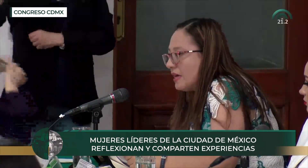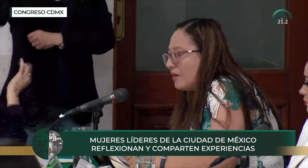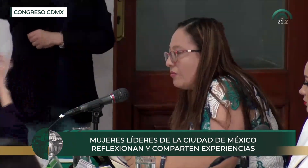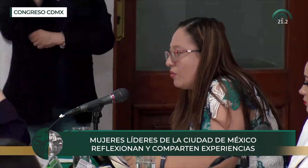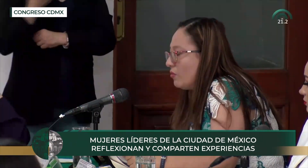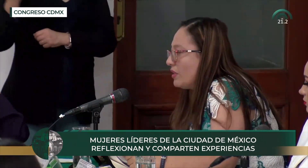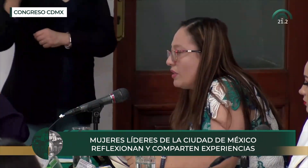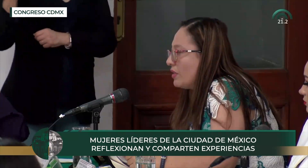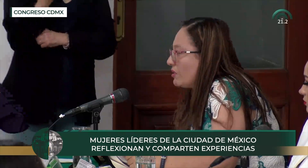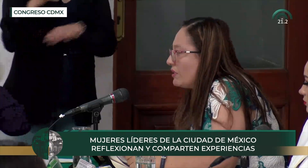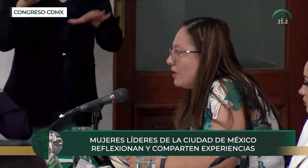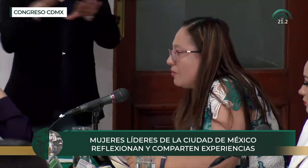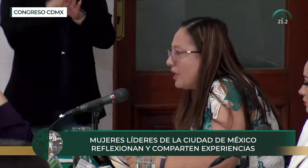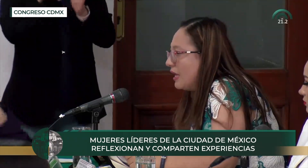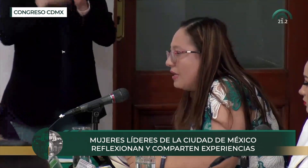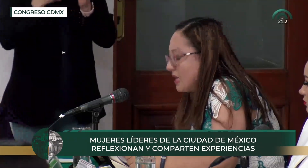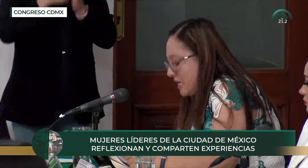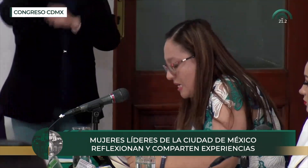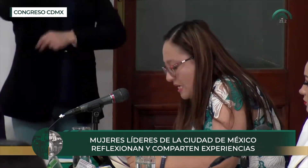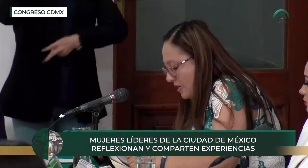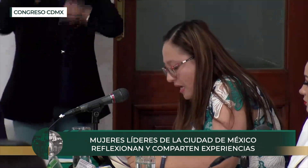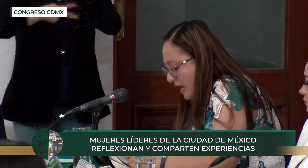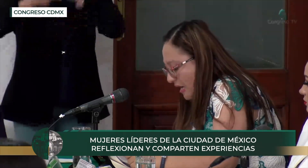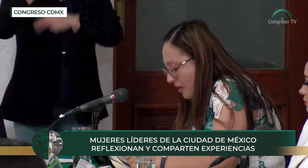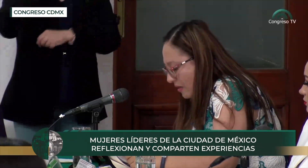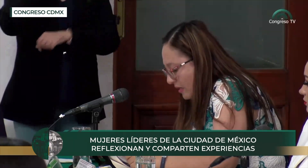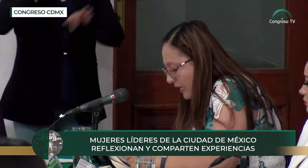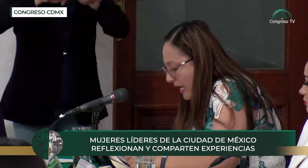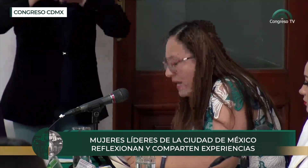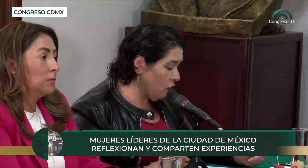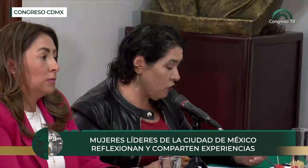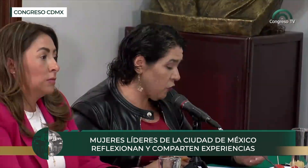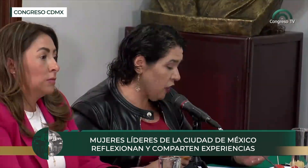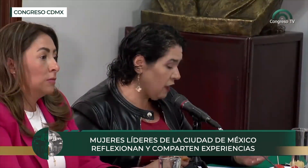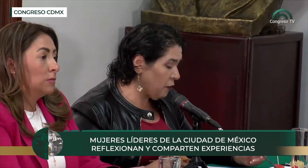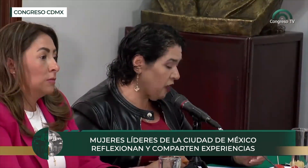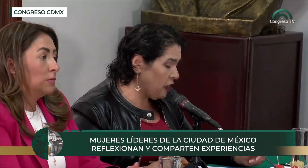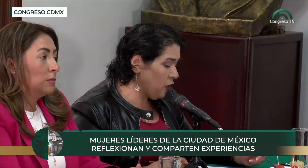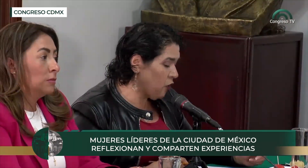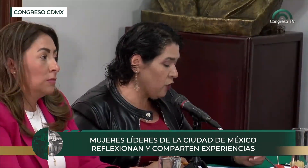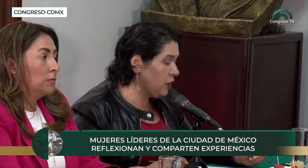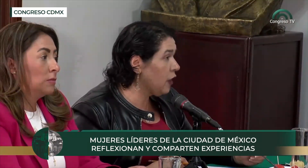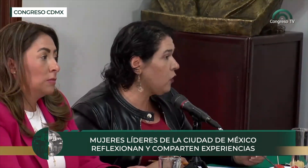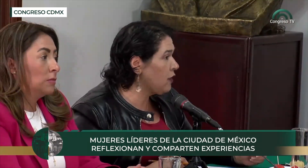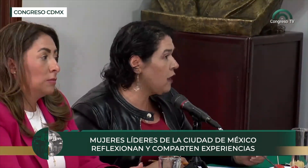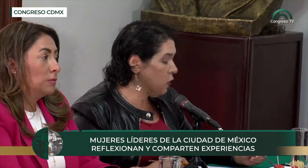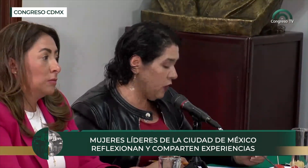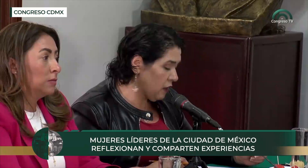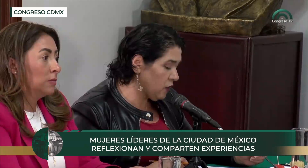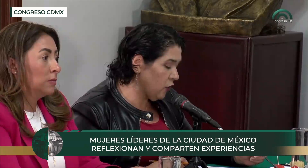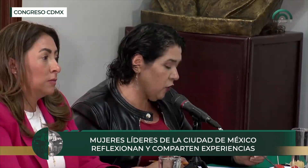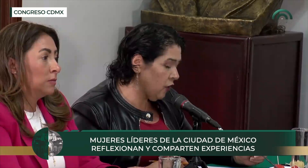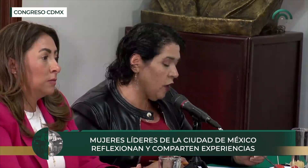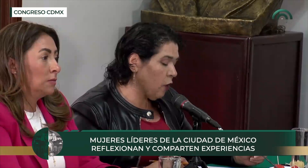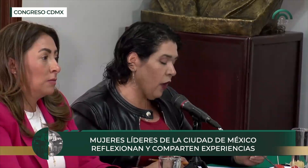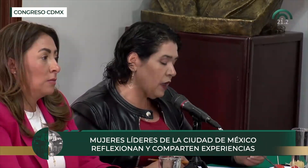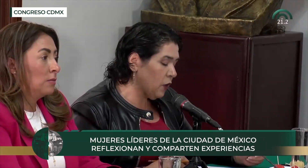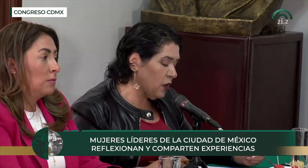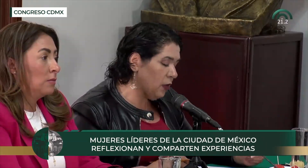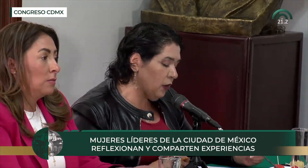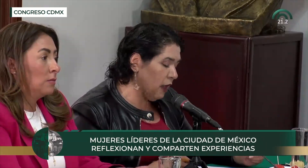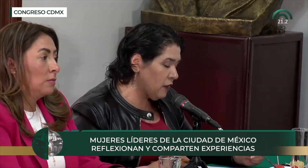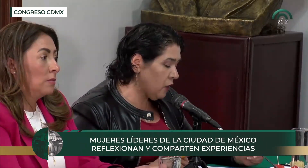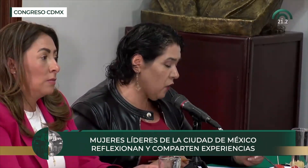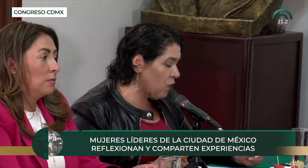Cedillo, directora general del Centro de Conciliación Laboral de la Ciudad de México y la procuradora de la Defensa del Trabajo de la Ciudad de México,